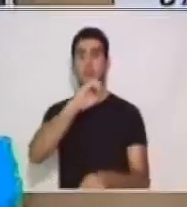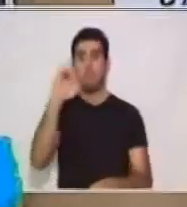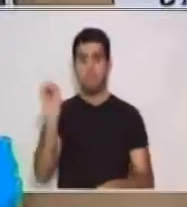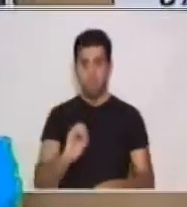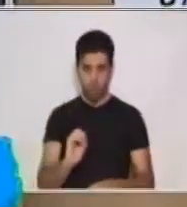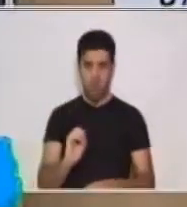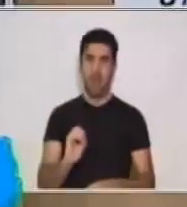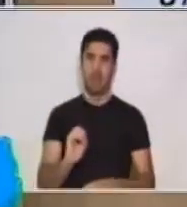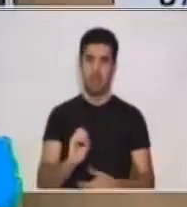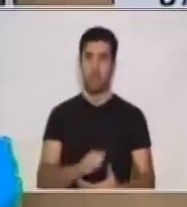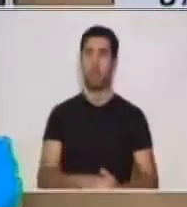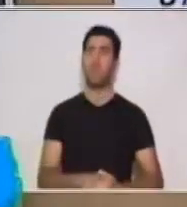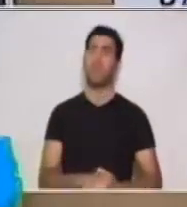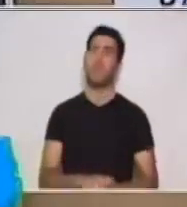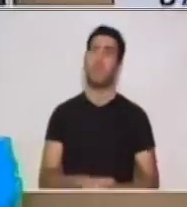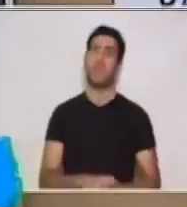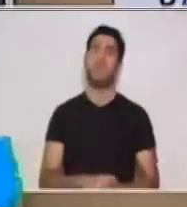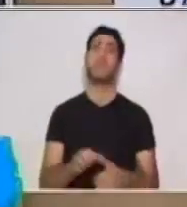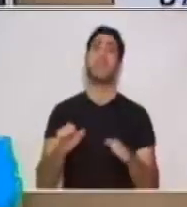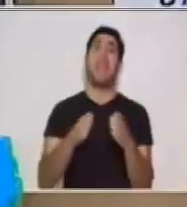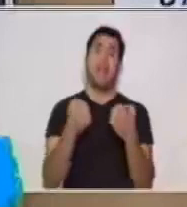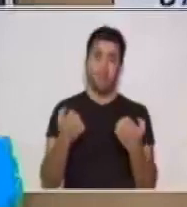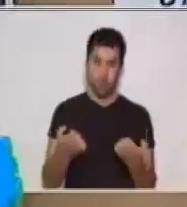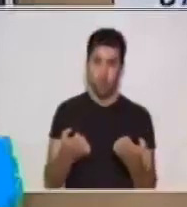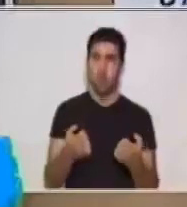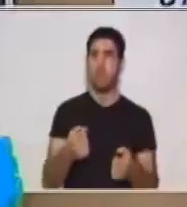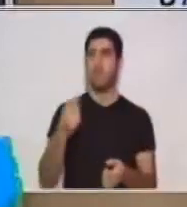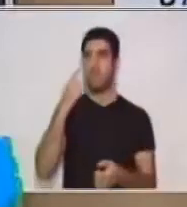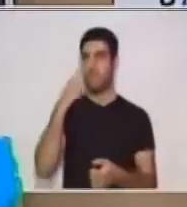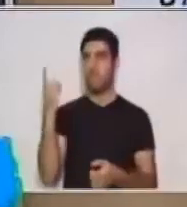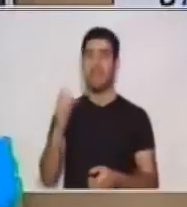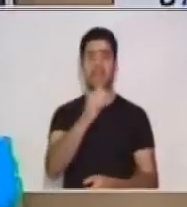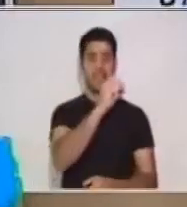y obtengo un porcentaje. Entonces,